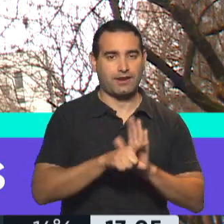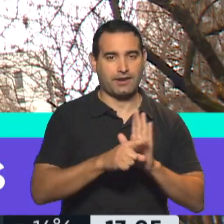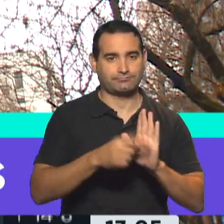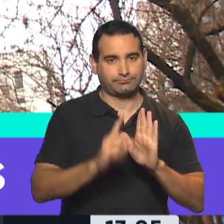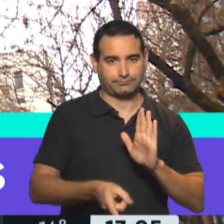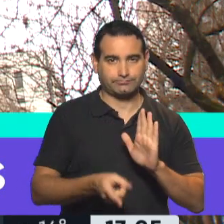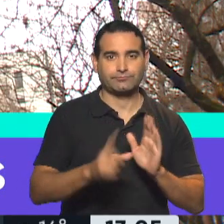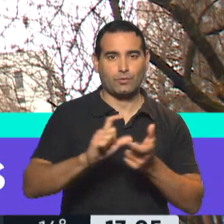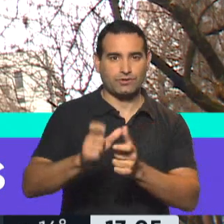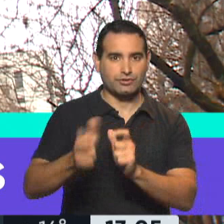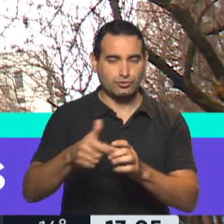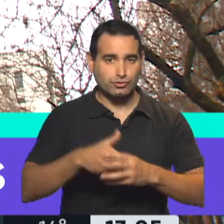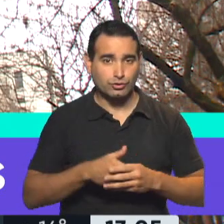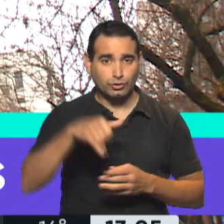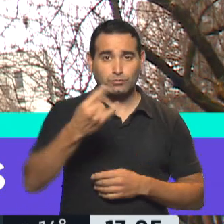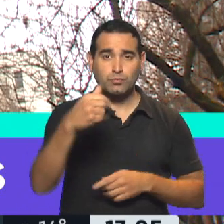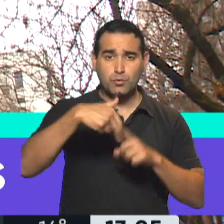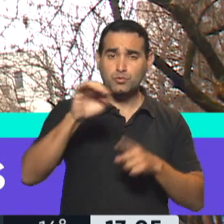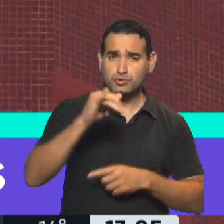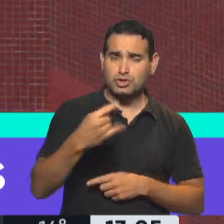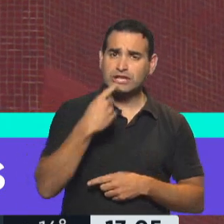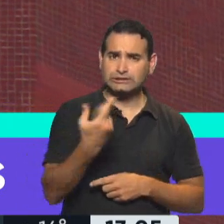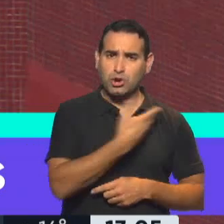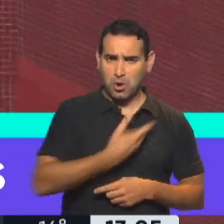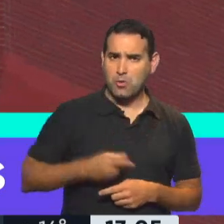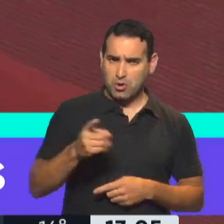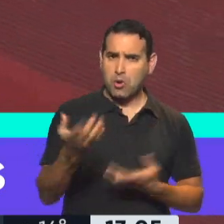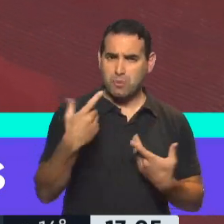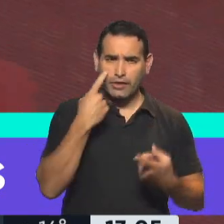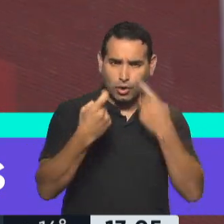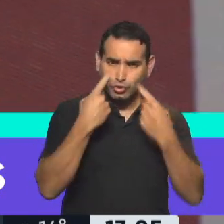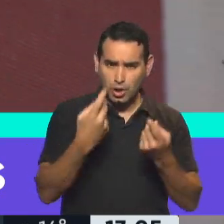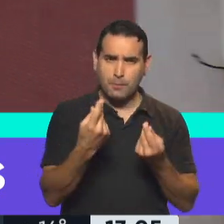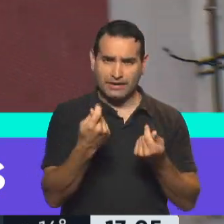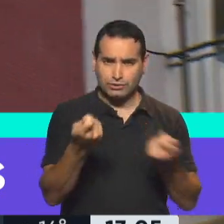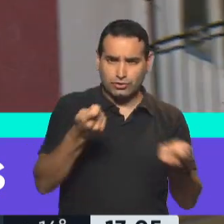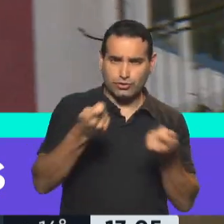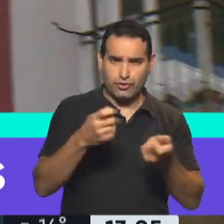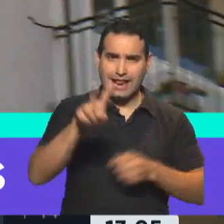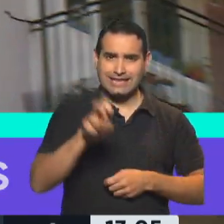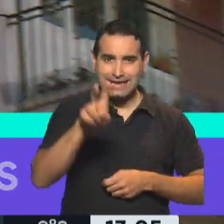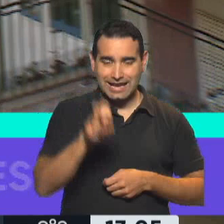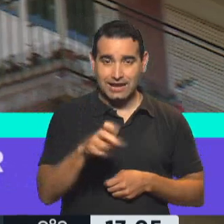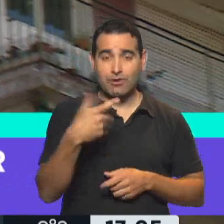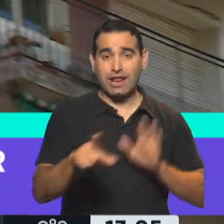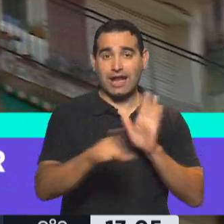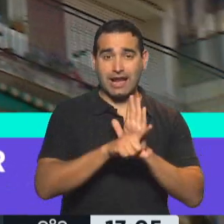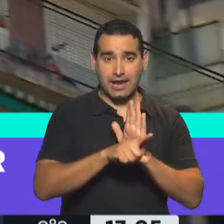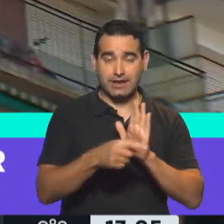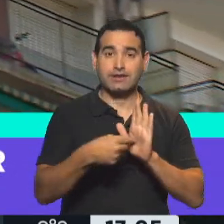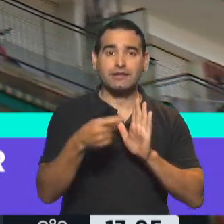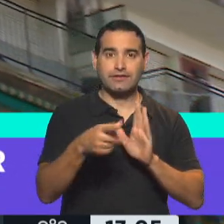en este contexto monjos consideró que el gobierno tiene la herramienta para regular el precio de los alquileres dado que la ley de abastecimiento